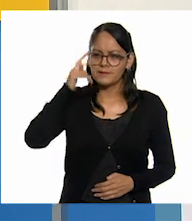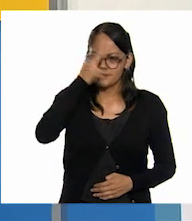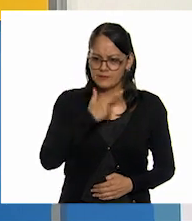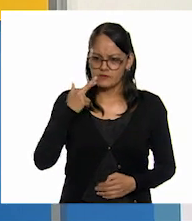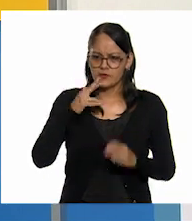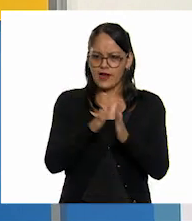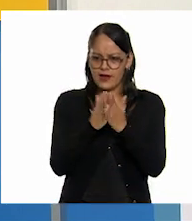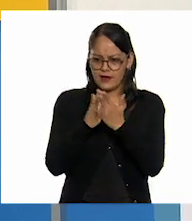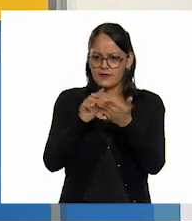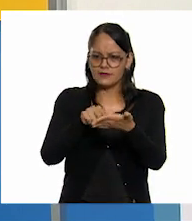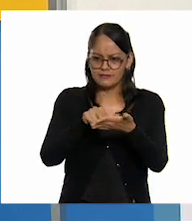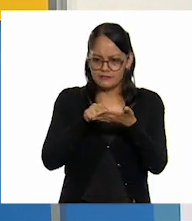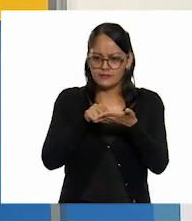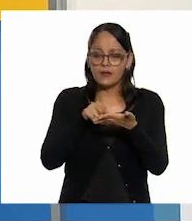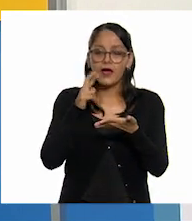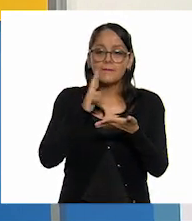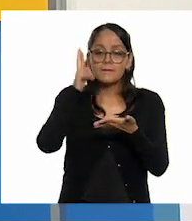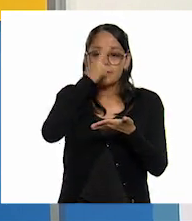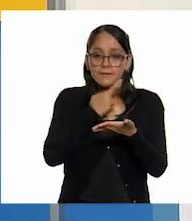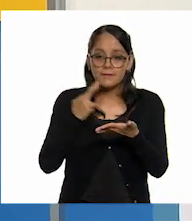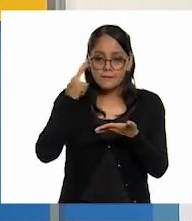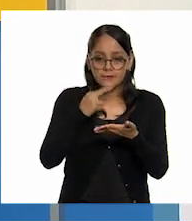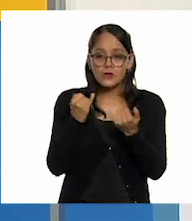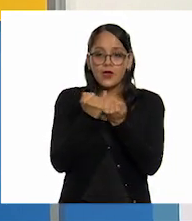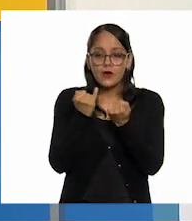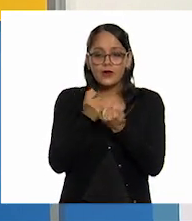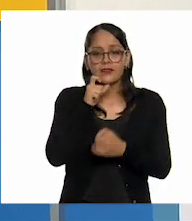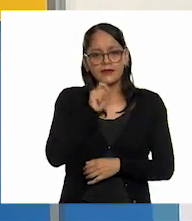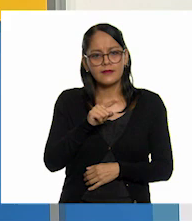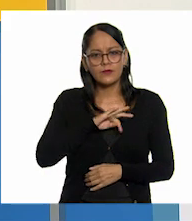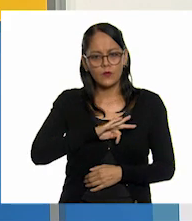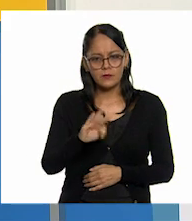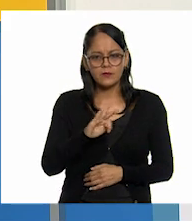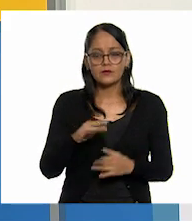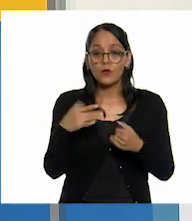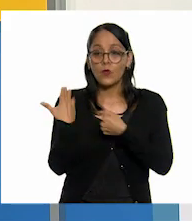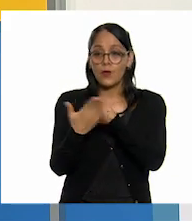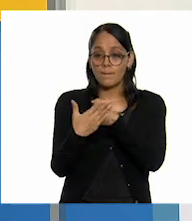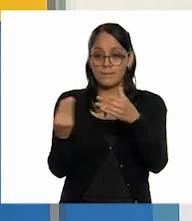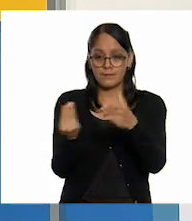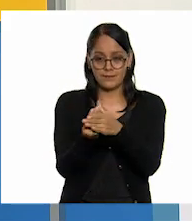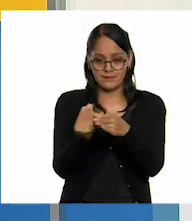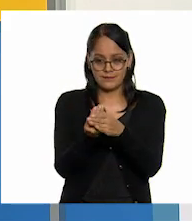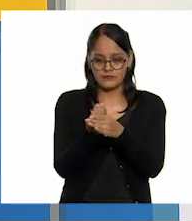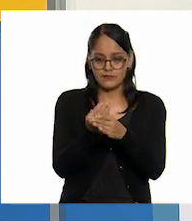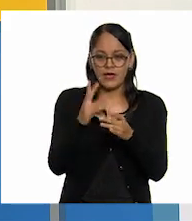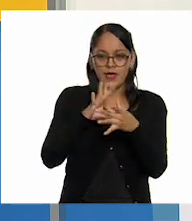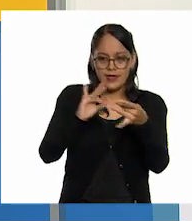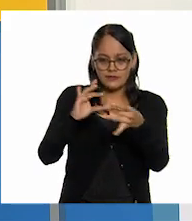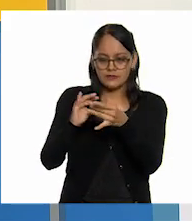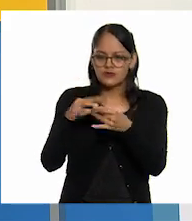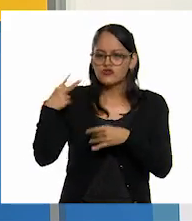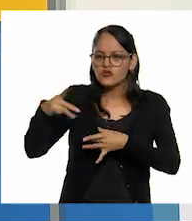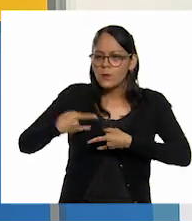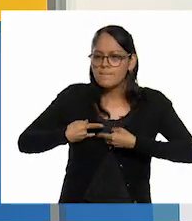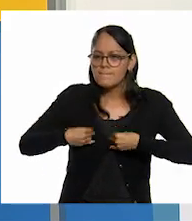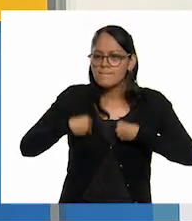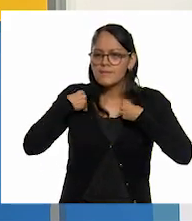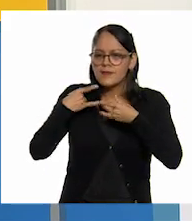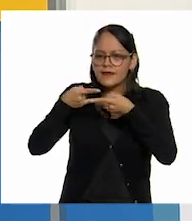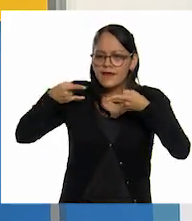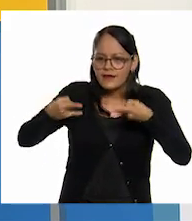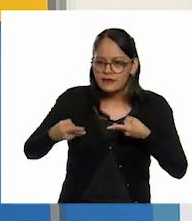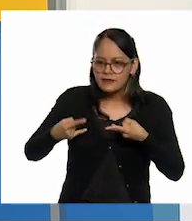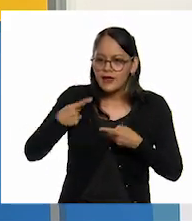Francisco Hinojosa y también podríamos en las clases siguientes averiguar algo sobre su vida, su